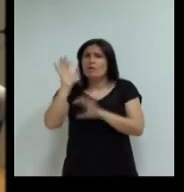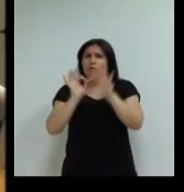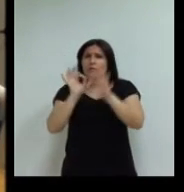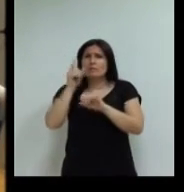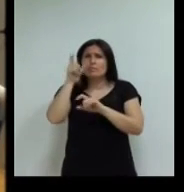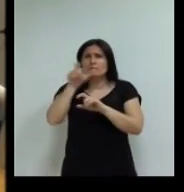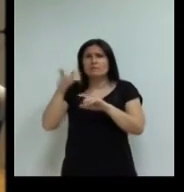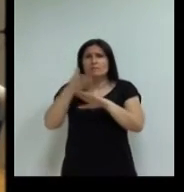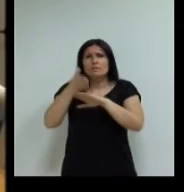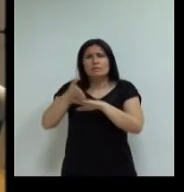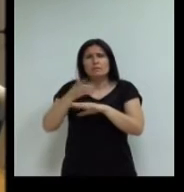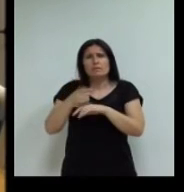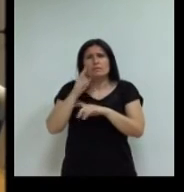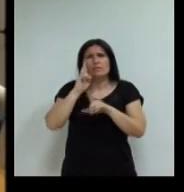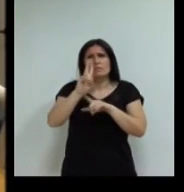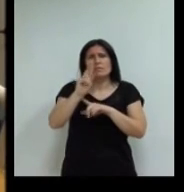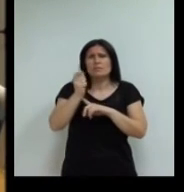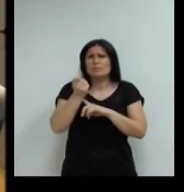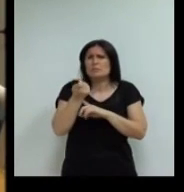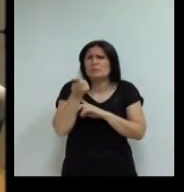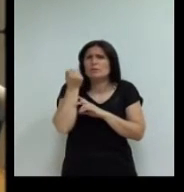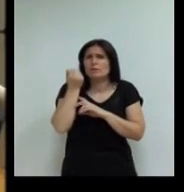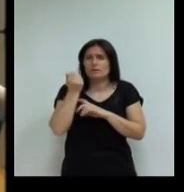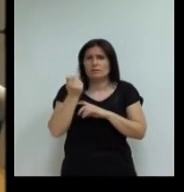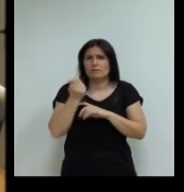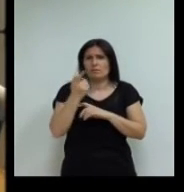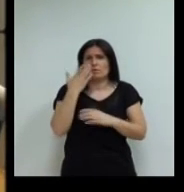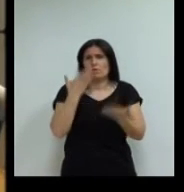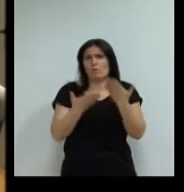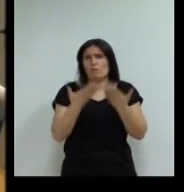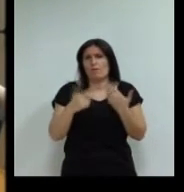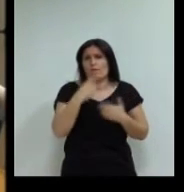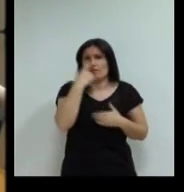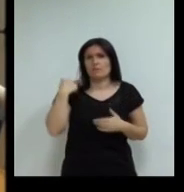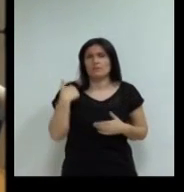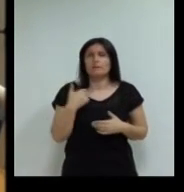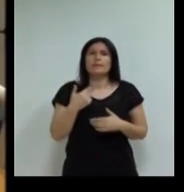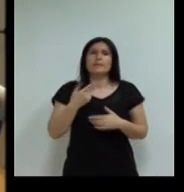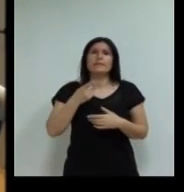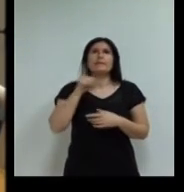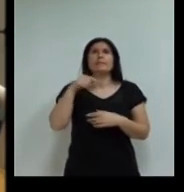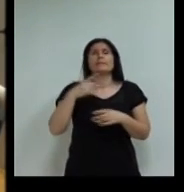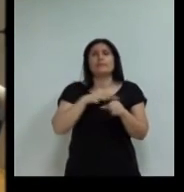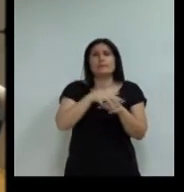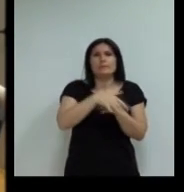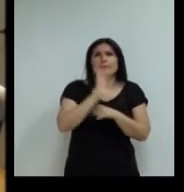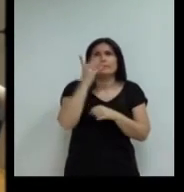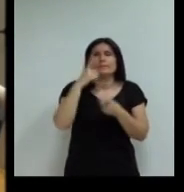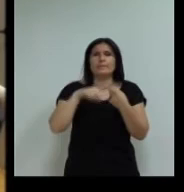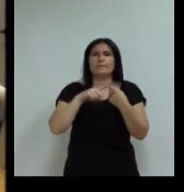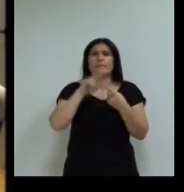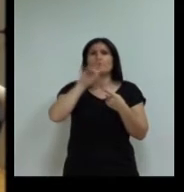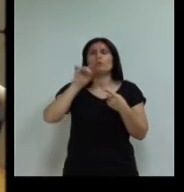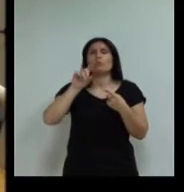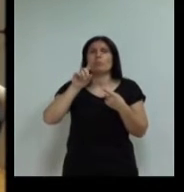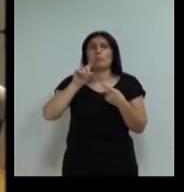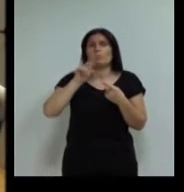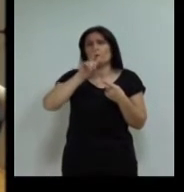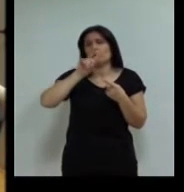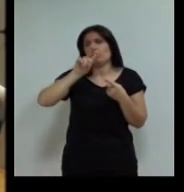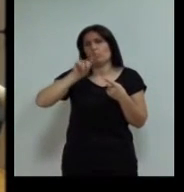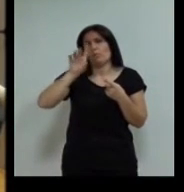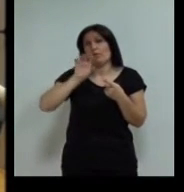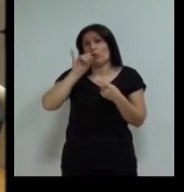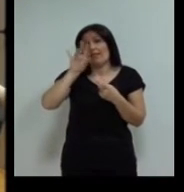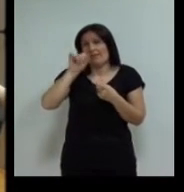fin de semana pasado. Y influyen muchas cosas, la climatología, el 21% gracias al ministro Wert, el 21% de